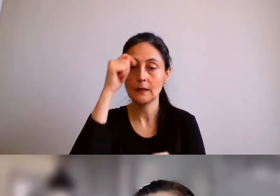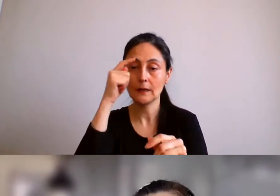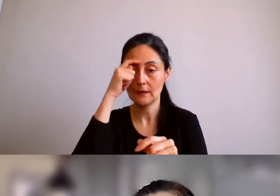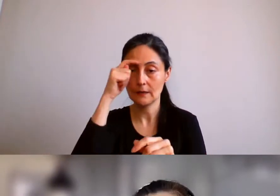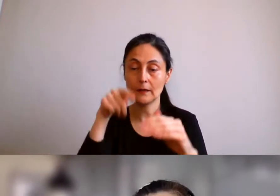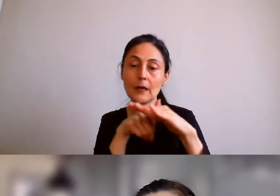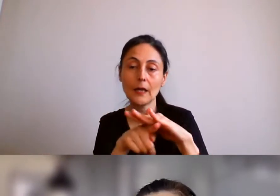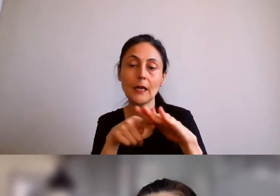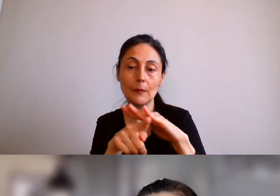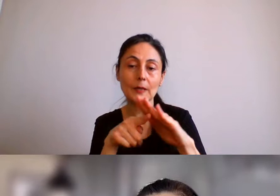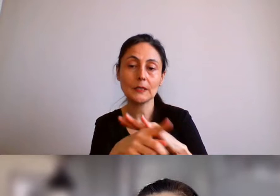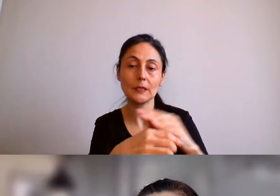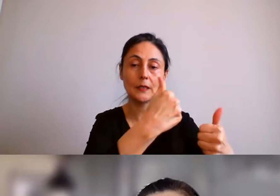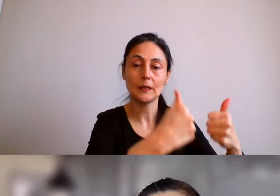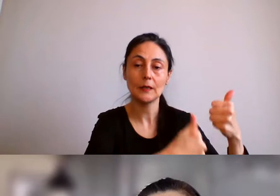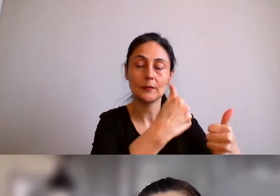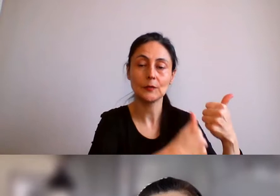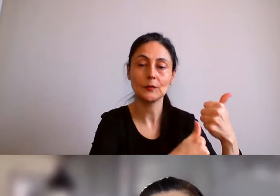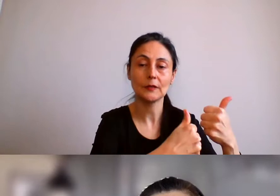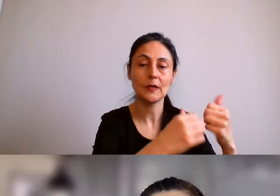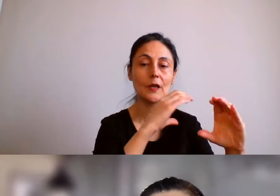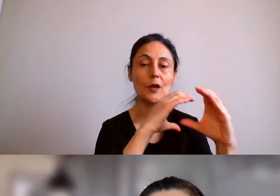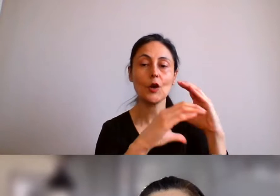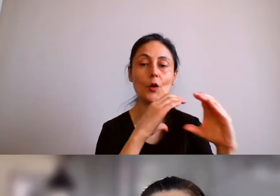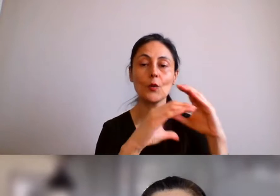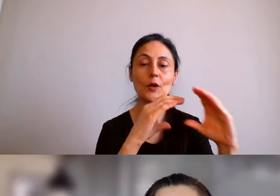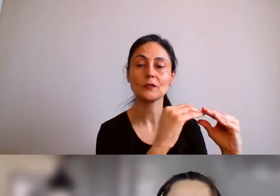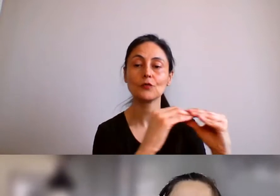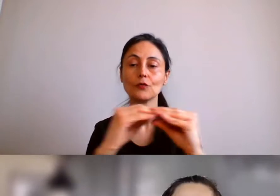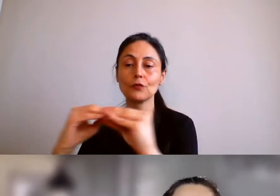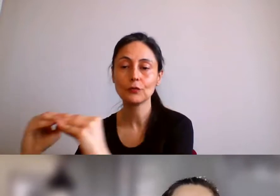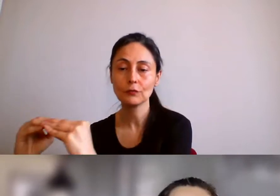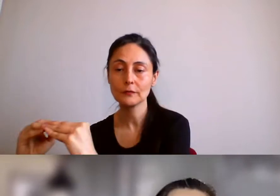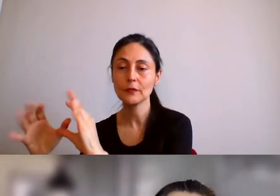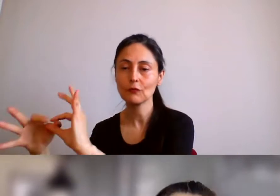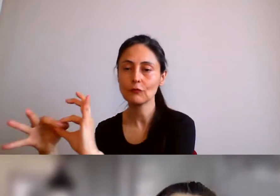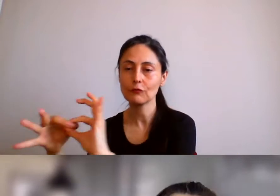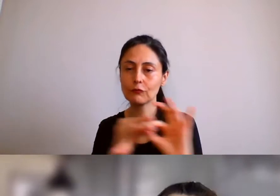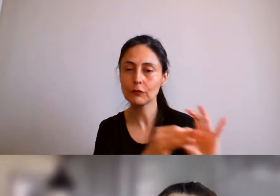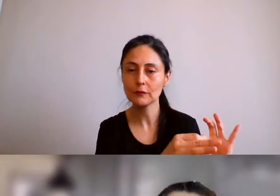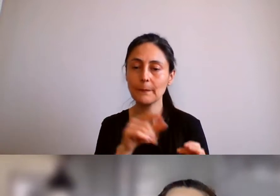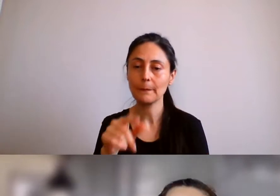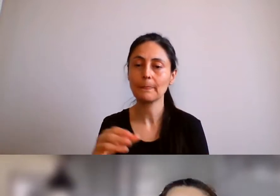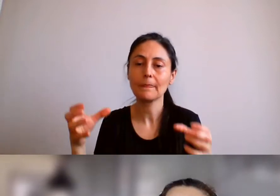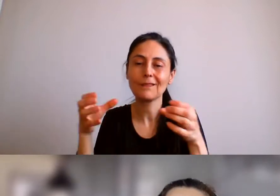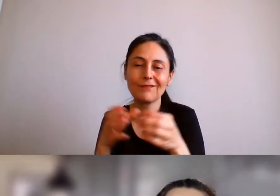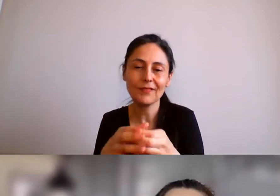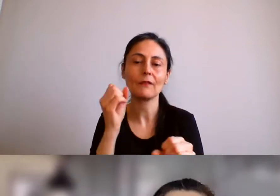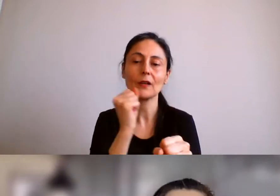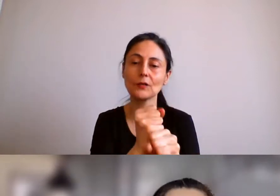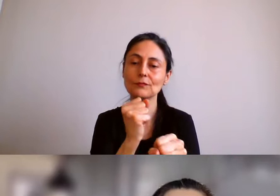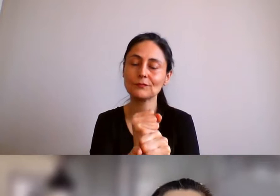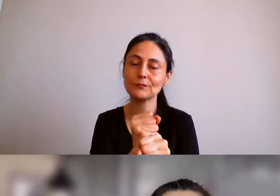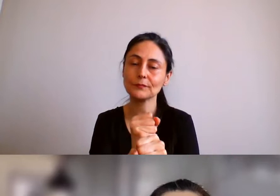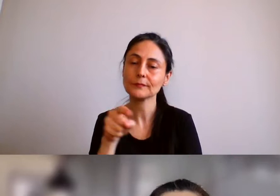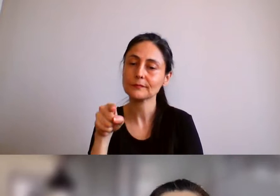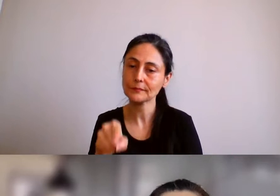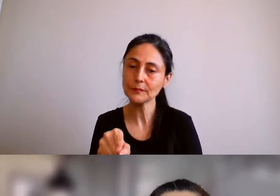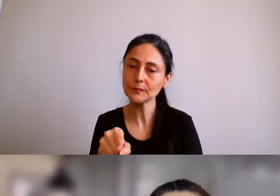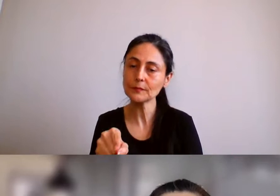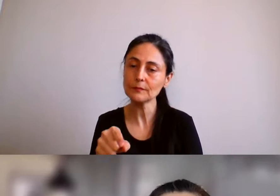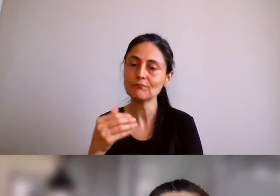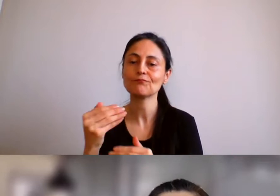esos aspectos comunicacionales importantes, reflexivos de trabajo en equipos es necesario irlo trabajando más.